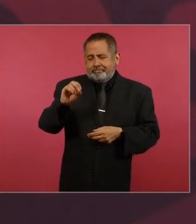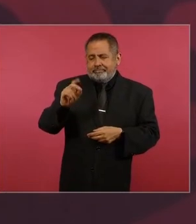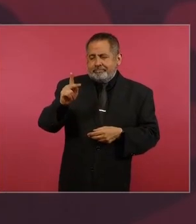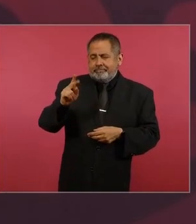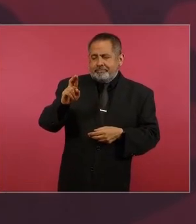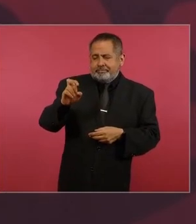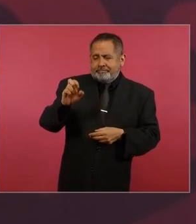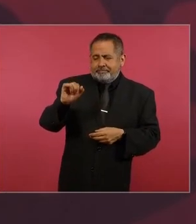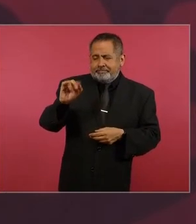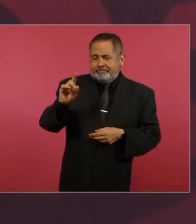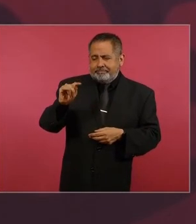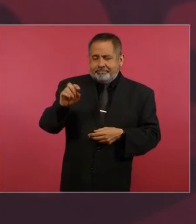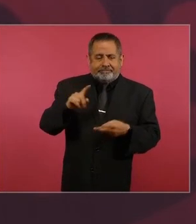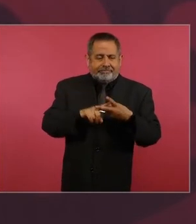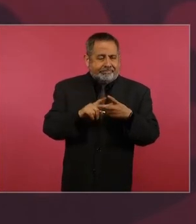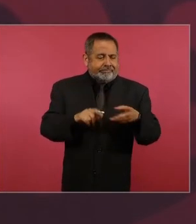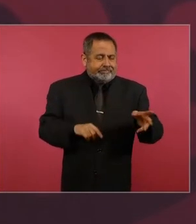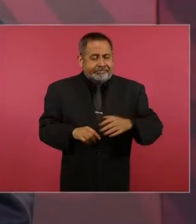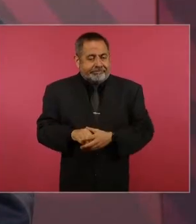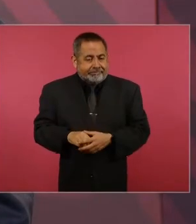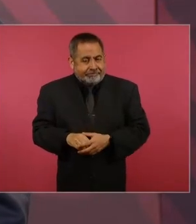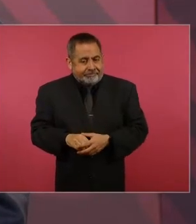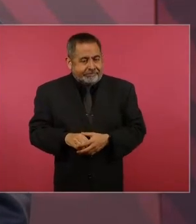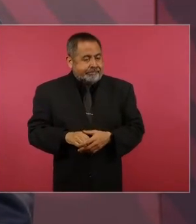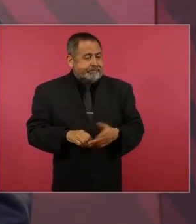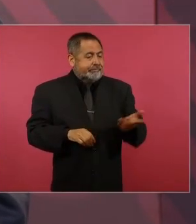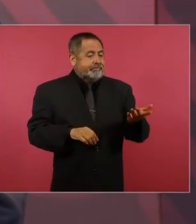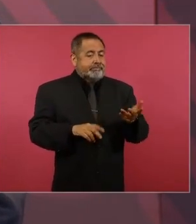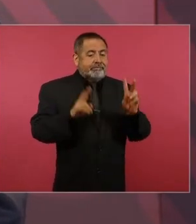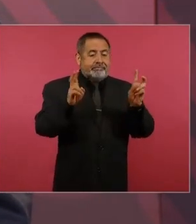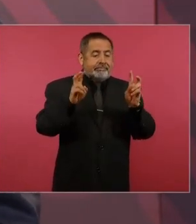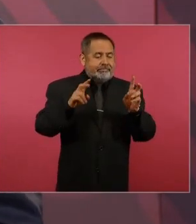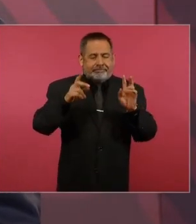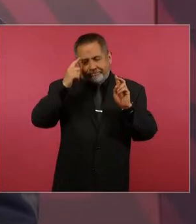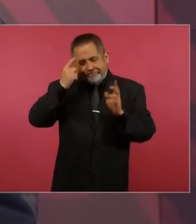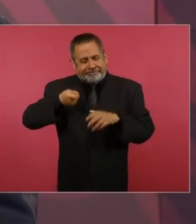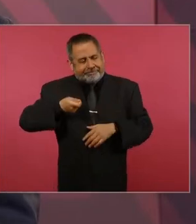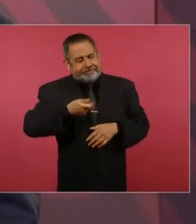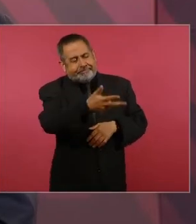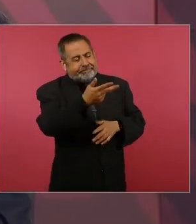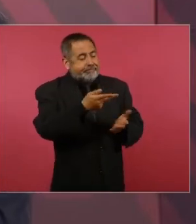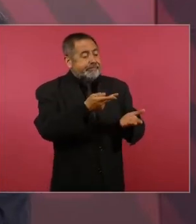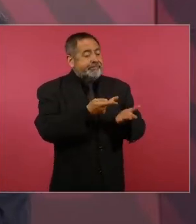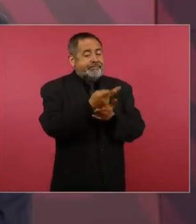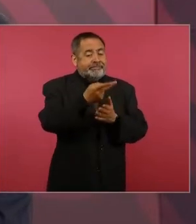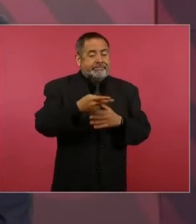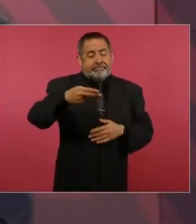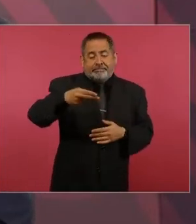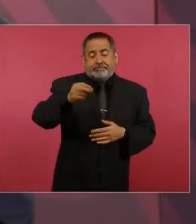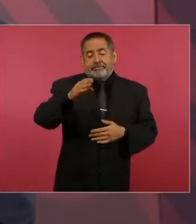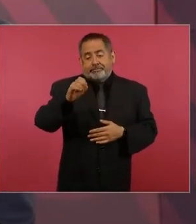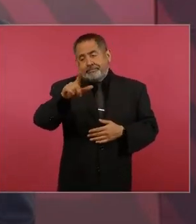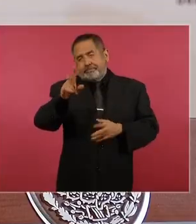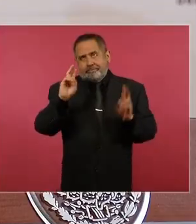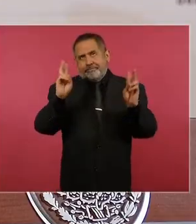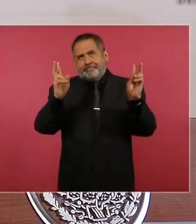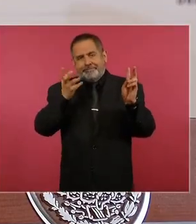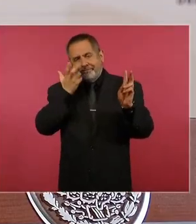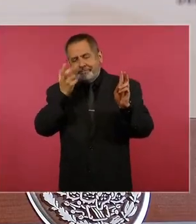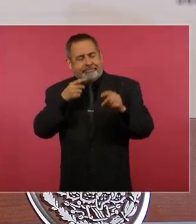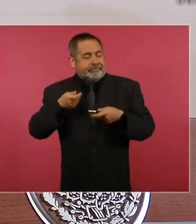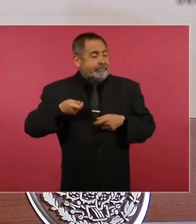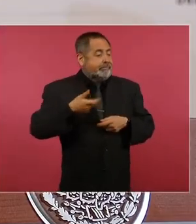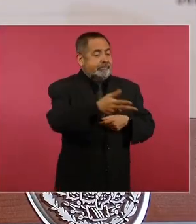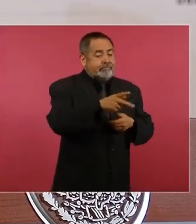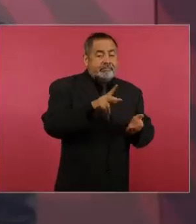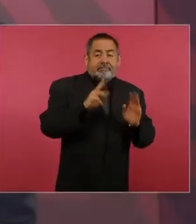narcotraficante, el premio Nobel de periodismo, así le llamo yo, dos veces premiado, mejor periodista